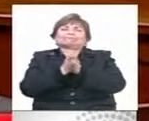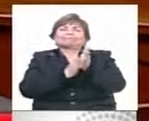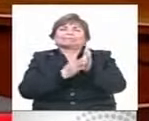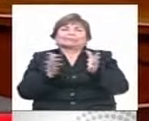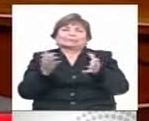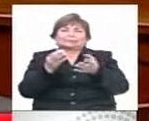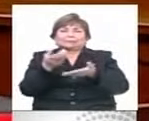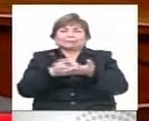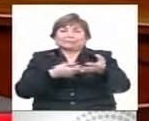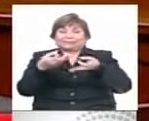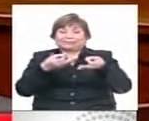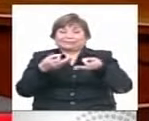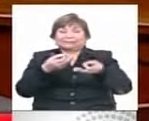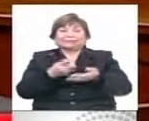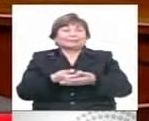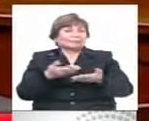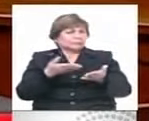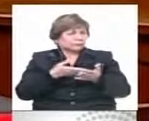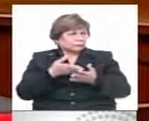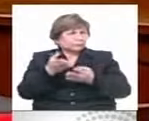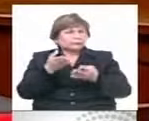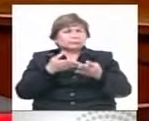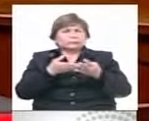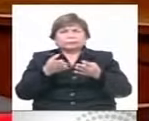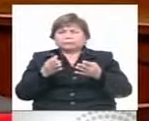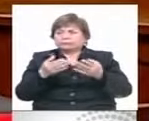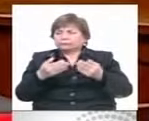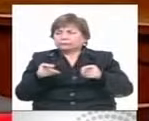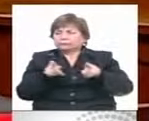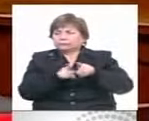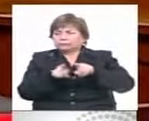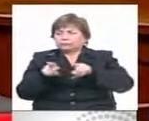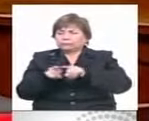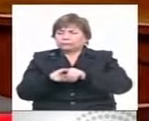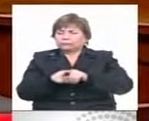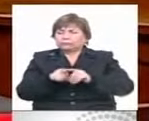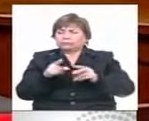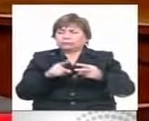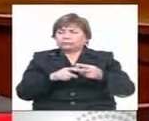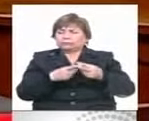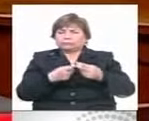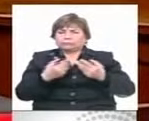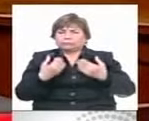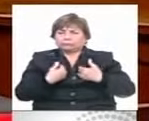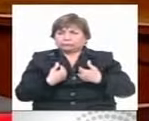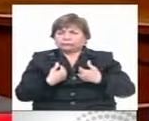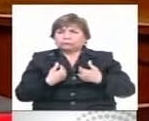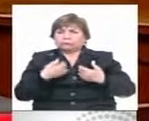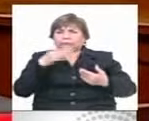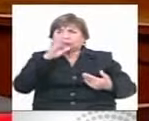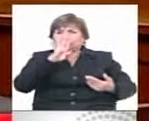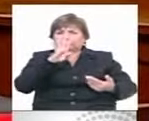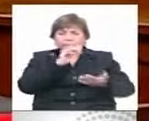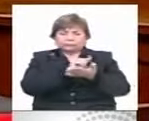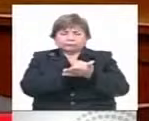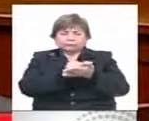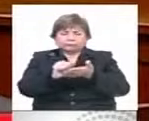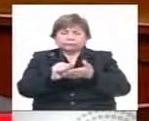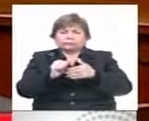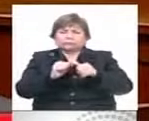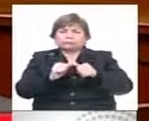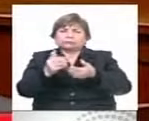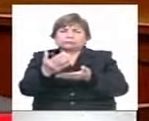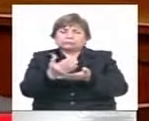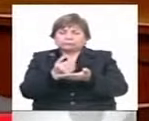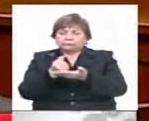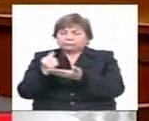reactivación económica de manera tal que sigamos por la misma senda que ha permitido que tengamos 4 meses seguidos de